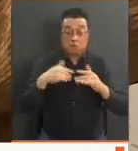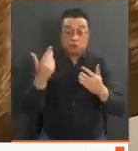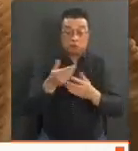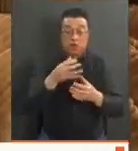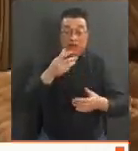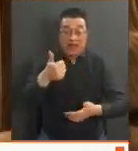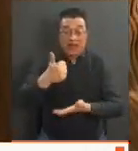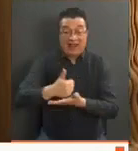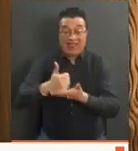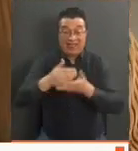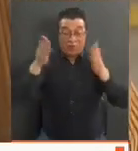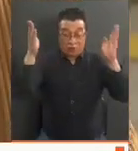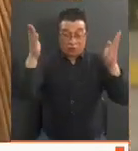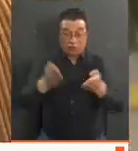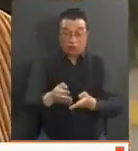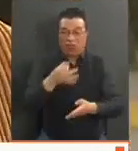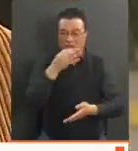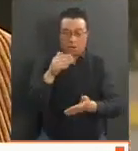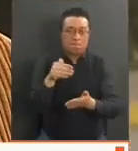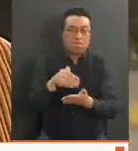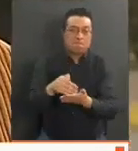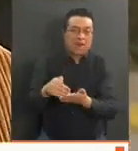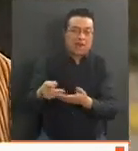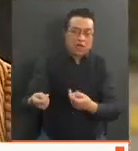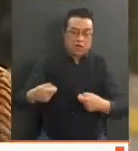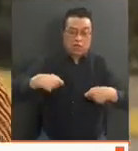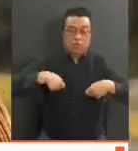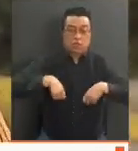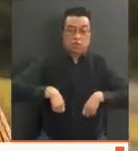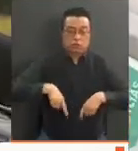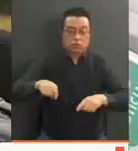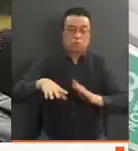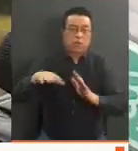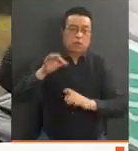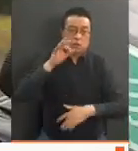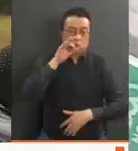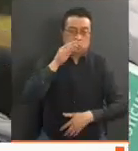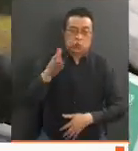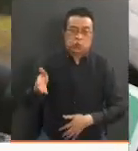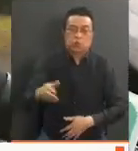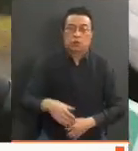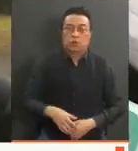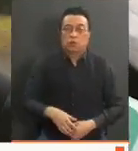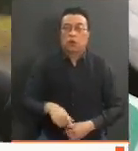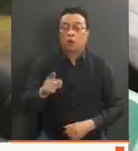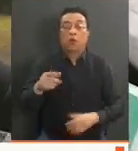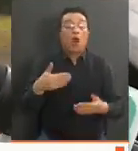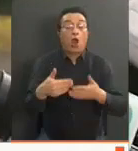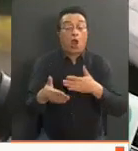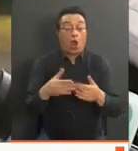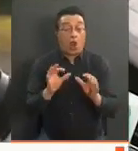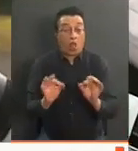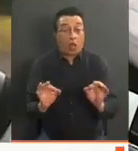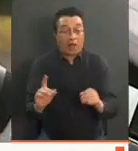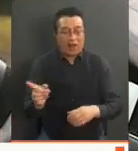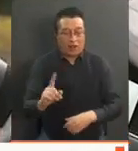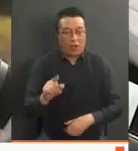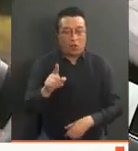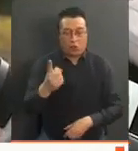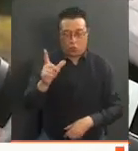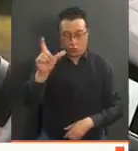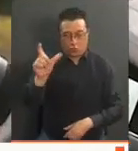Huechuraba, cifras millonarias para el sector más exclusivo. No es normal, por ejemplo, que un lugar